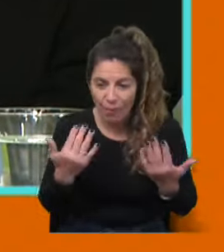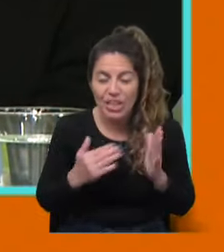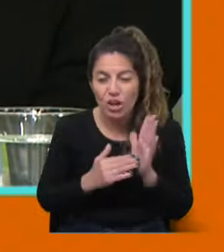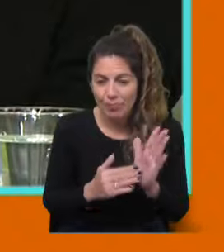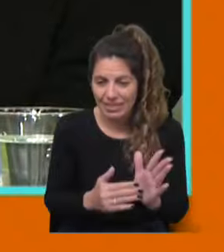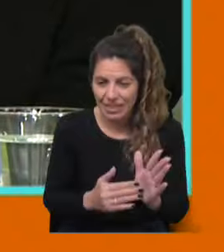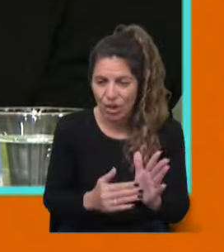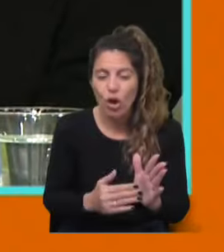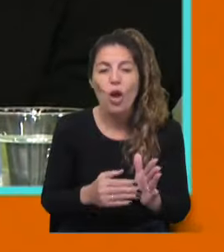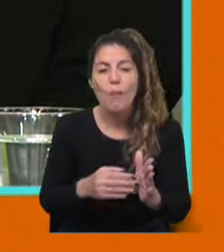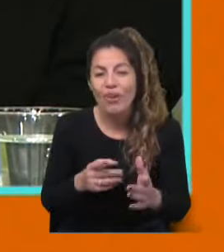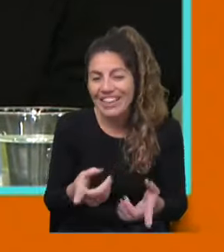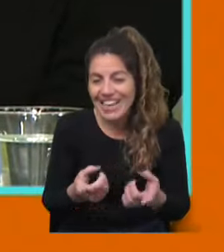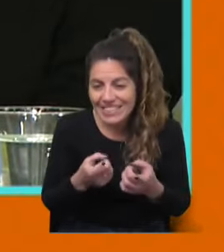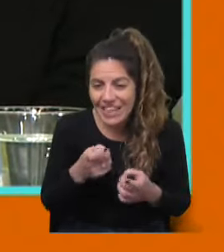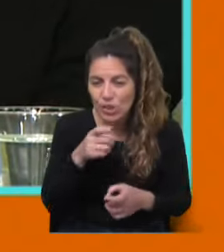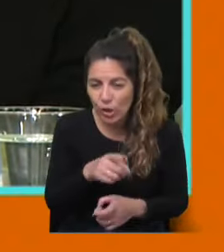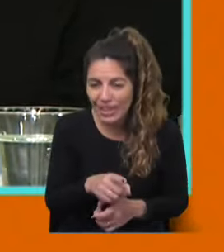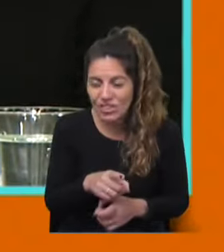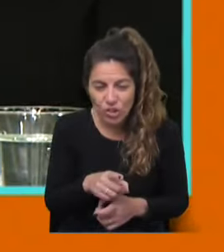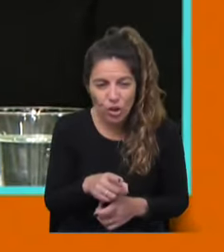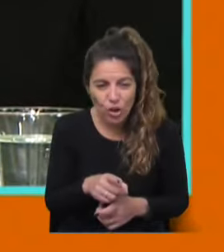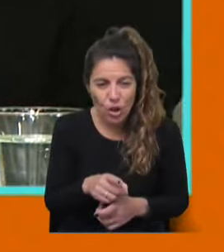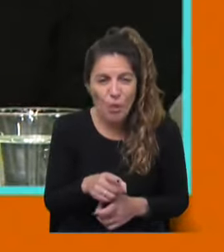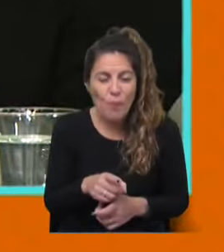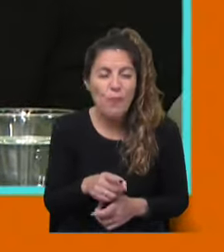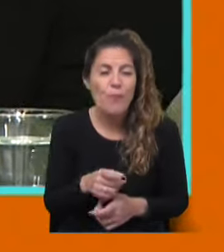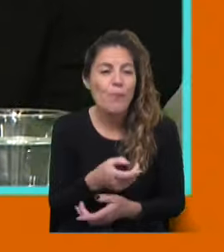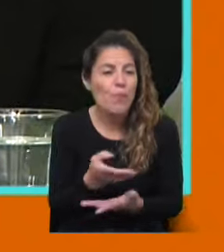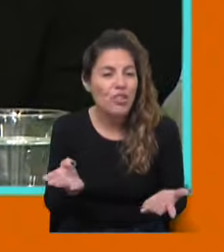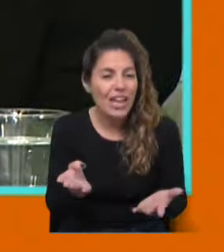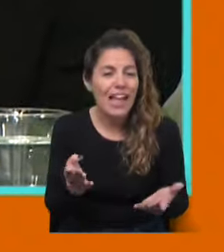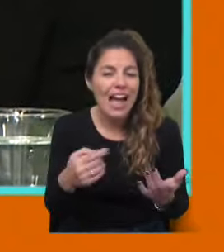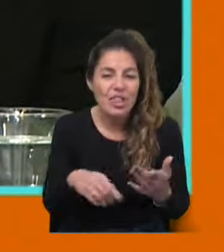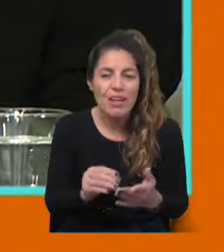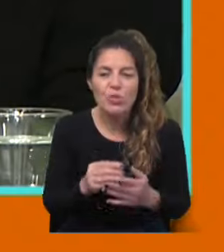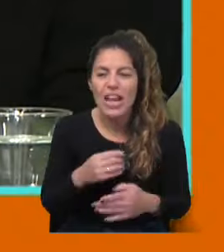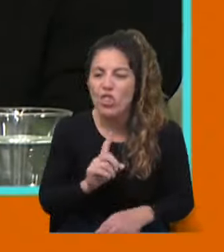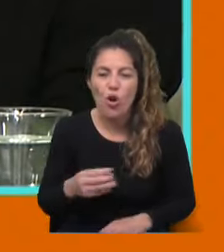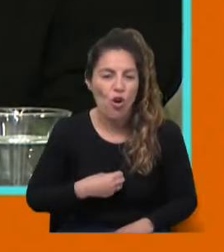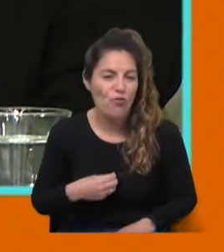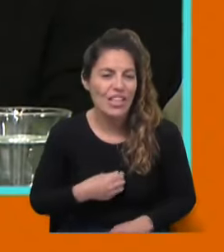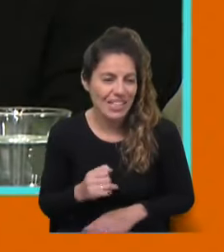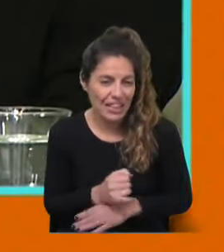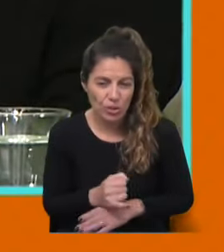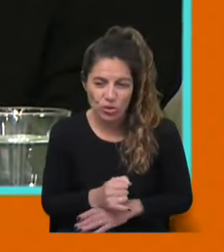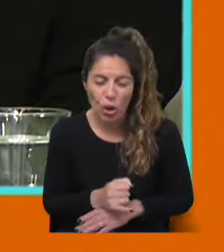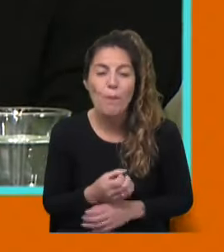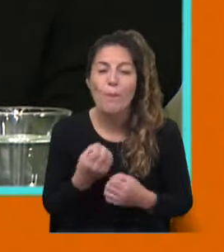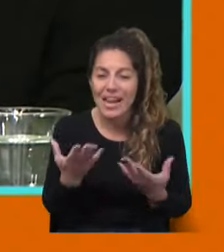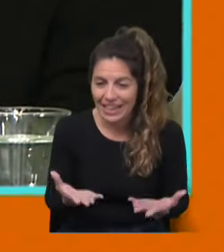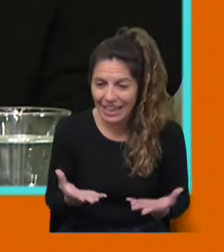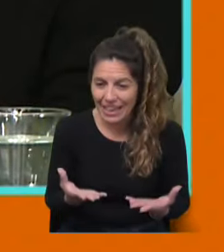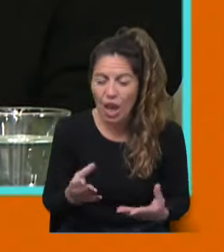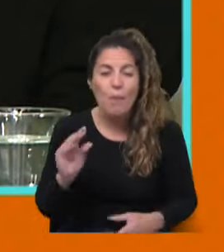presentaron, porque era necesario, de punto de vista mediático, instalar además una desconfianza en la institución para que,